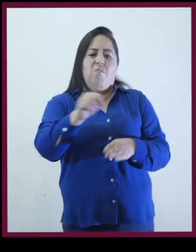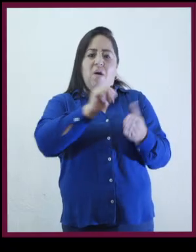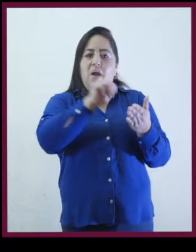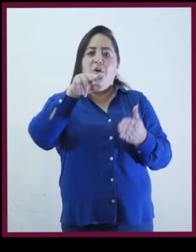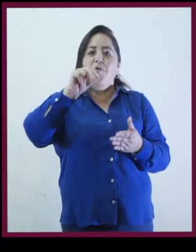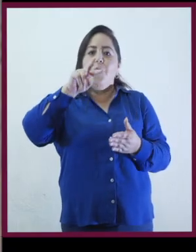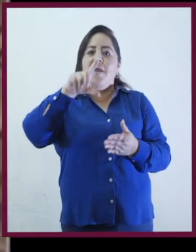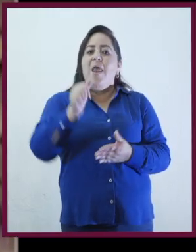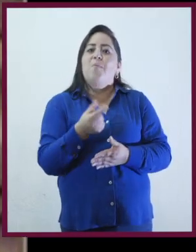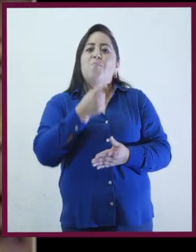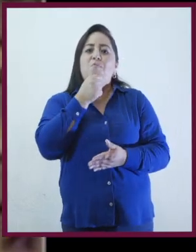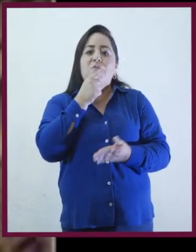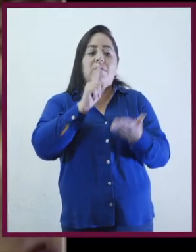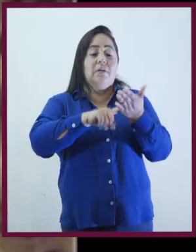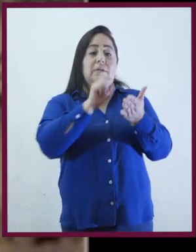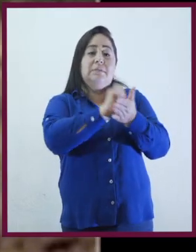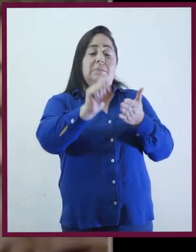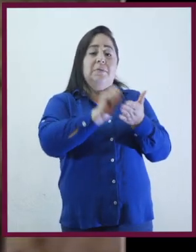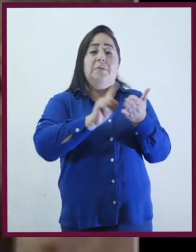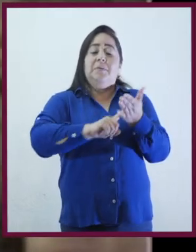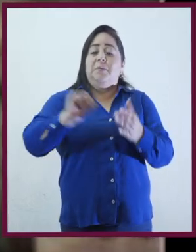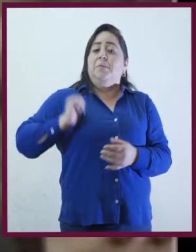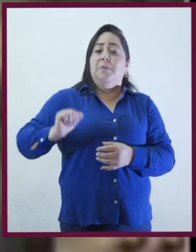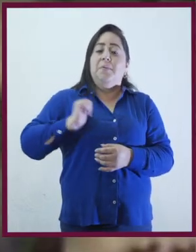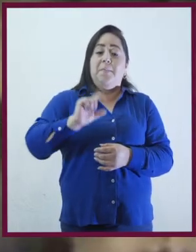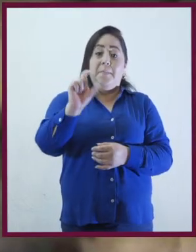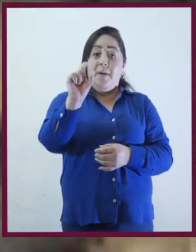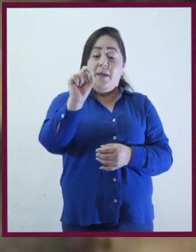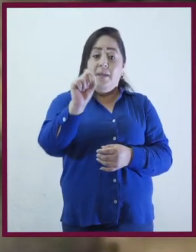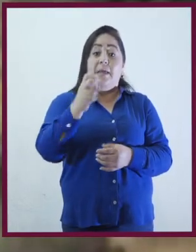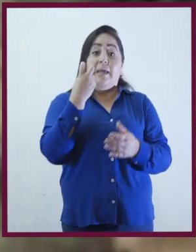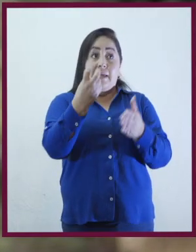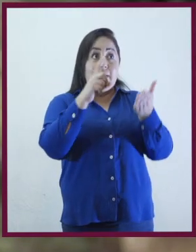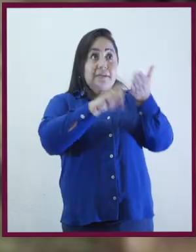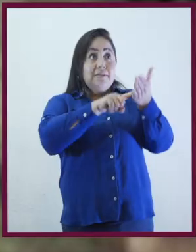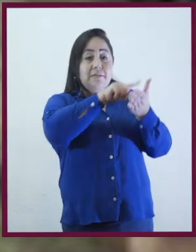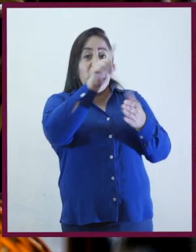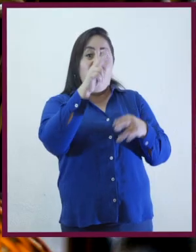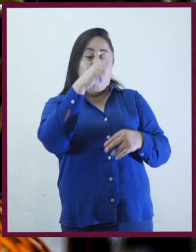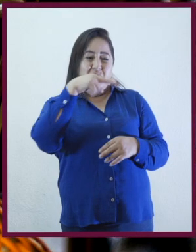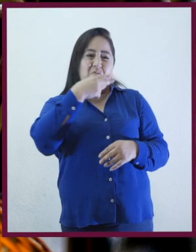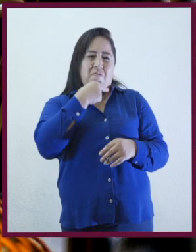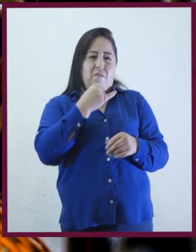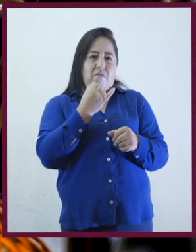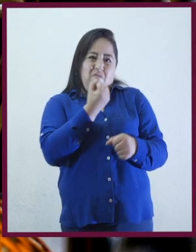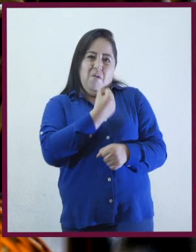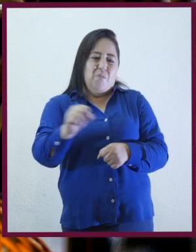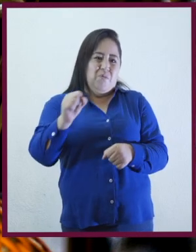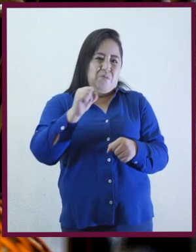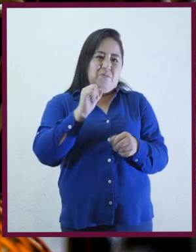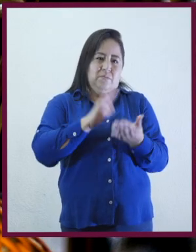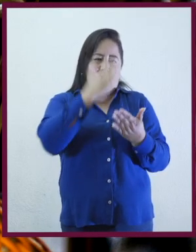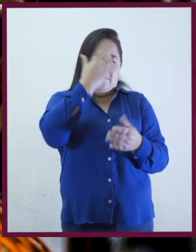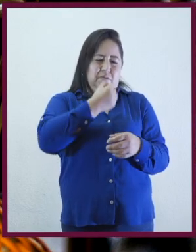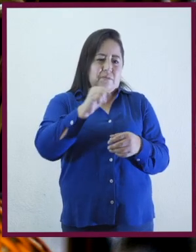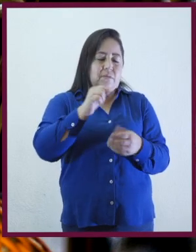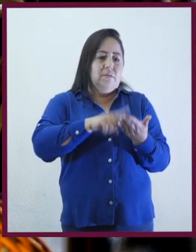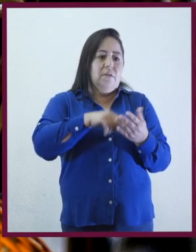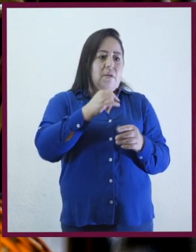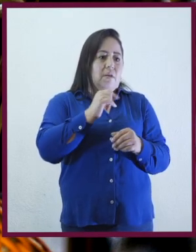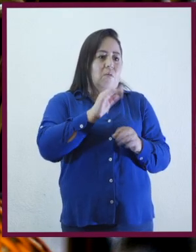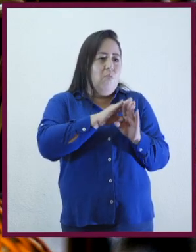novelas policíacas escritas a principios del siglo XX. En ellas, el famoso detective Sherlock Holmes